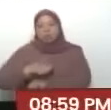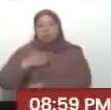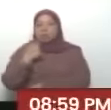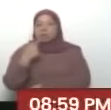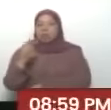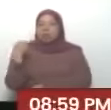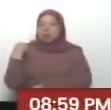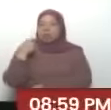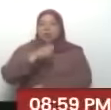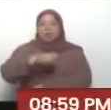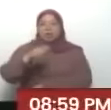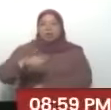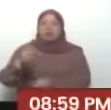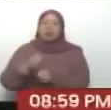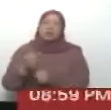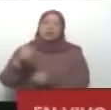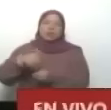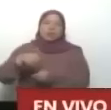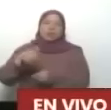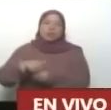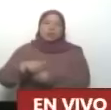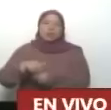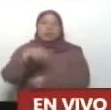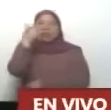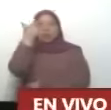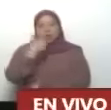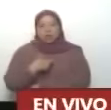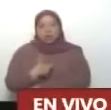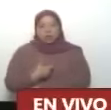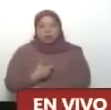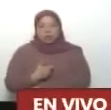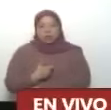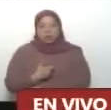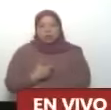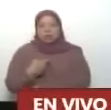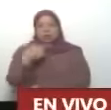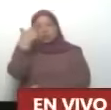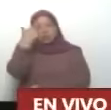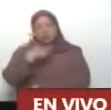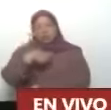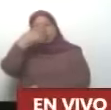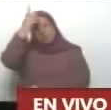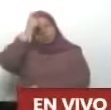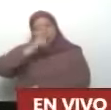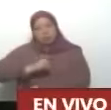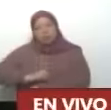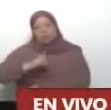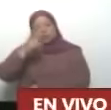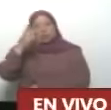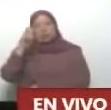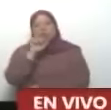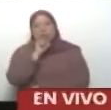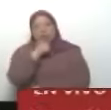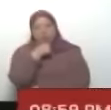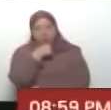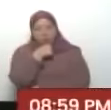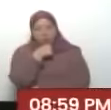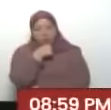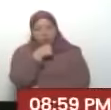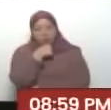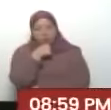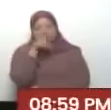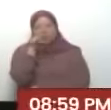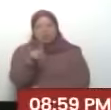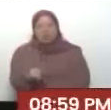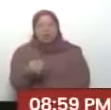estaban las personas en los centros electorales y estas personas eran tanto personas con discapacidad, personas de tercera edad,